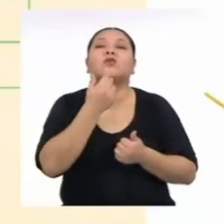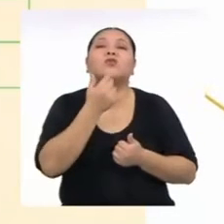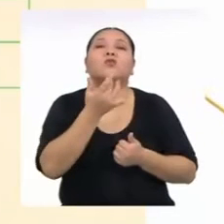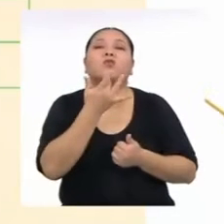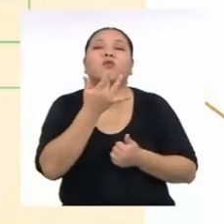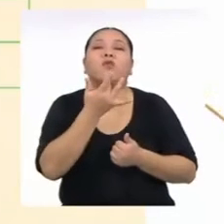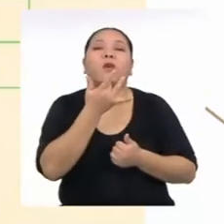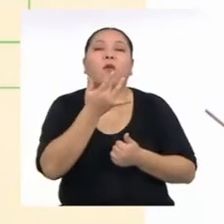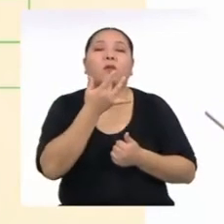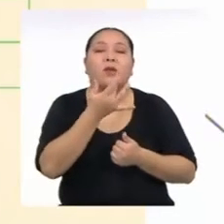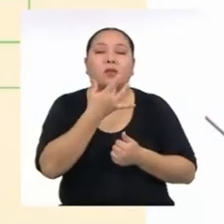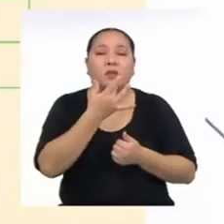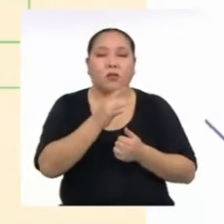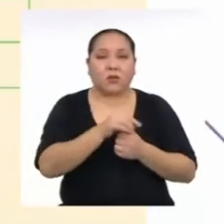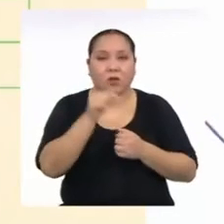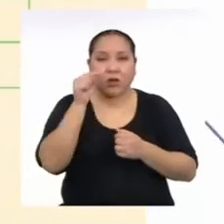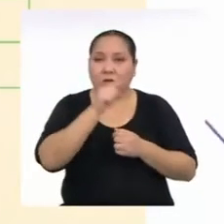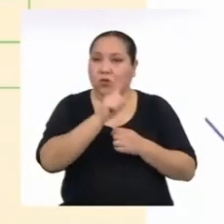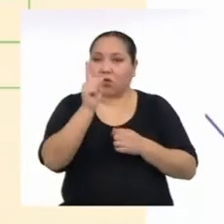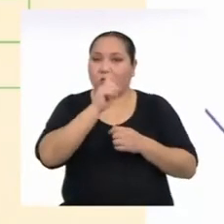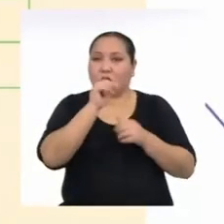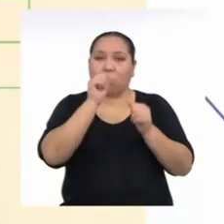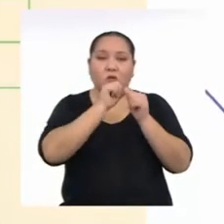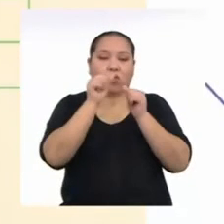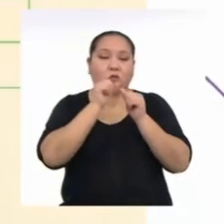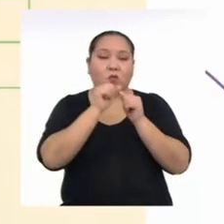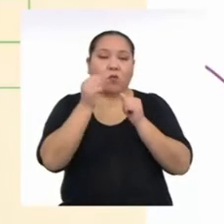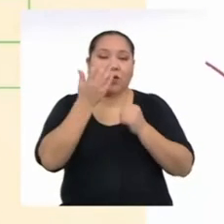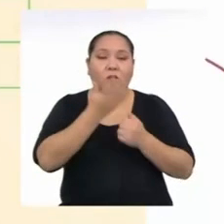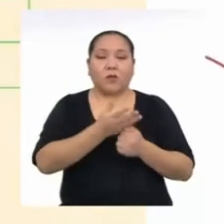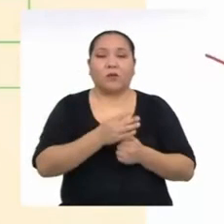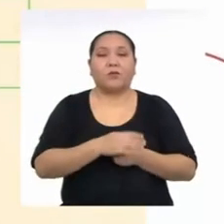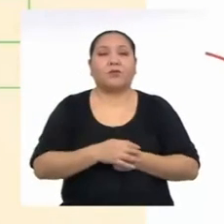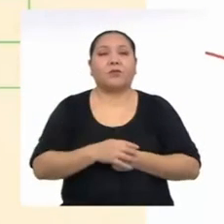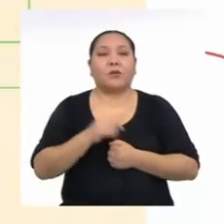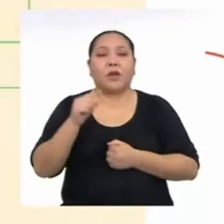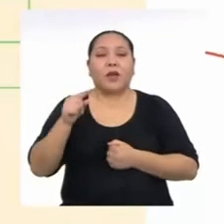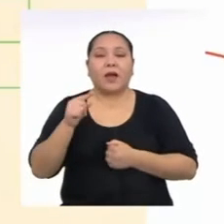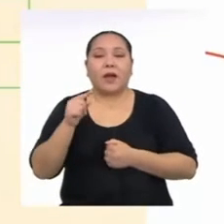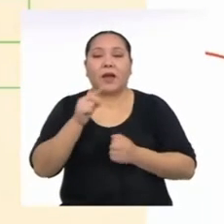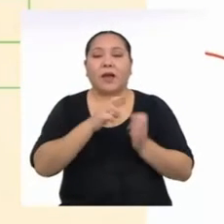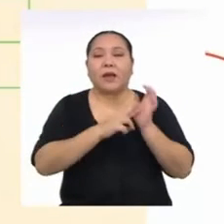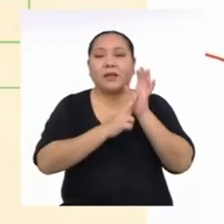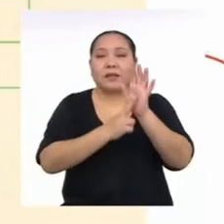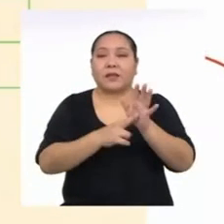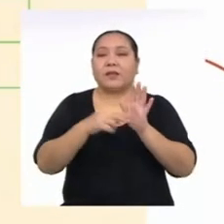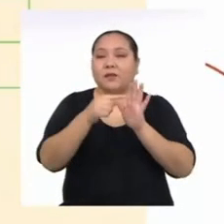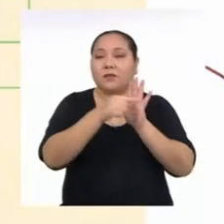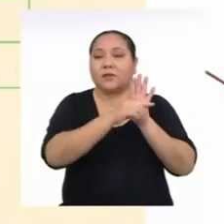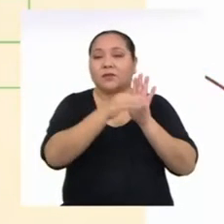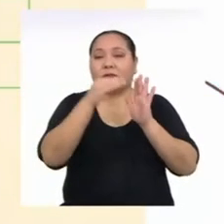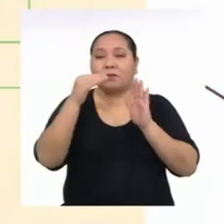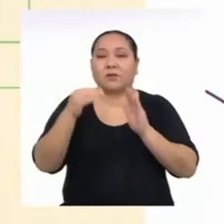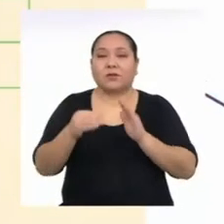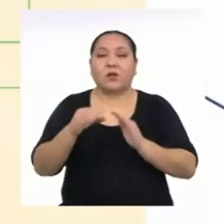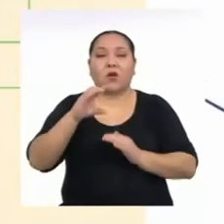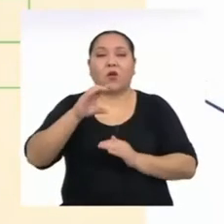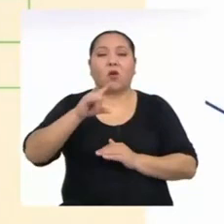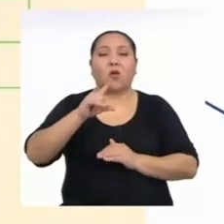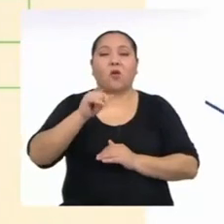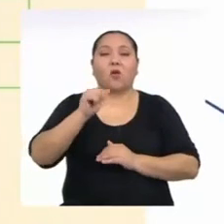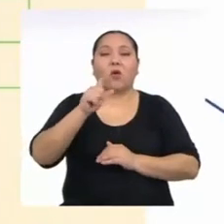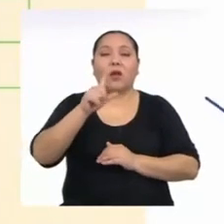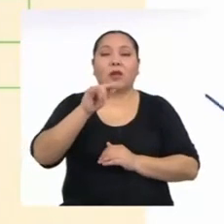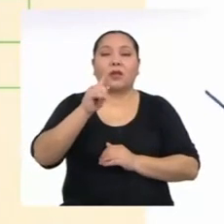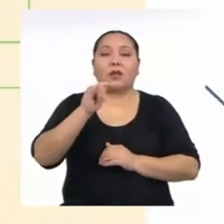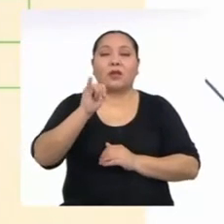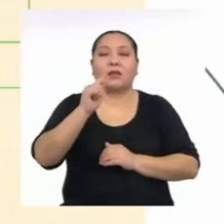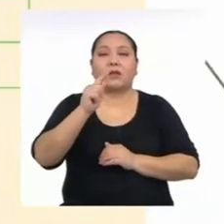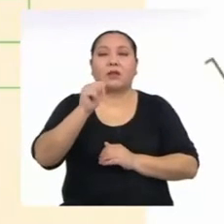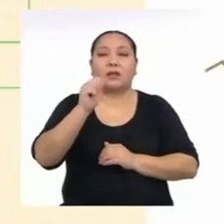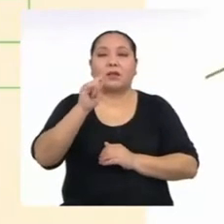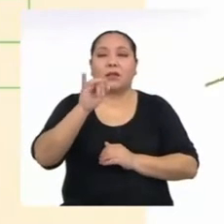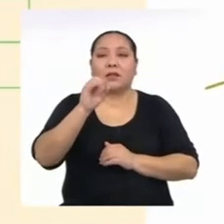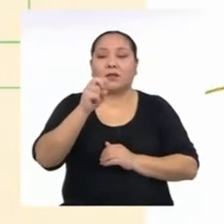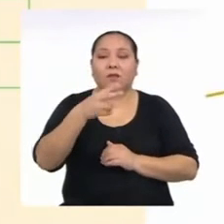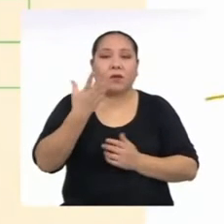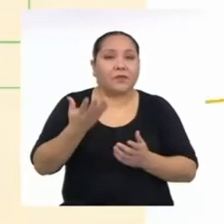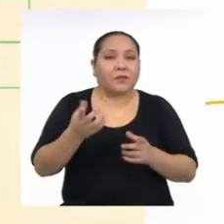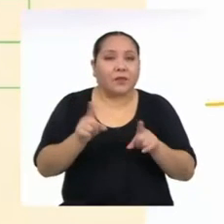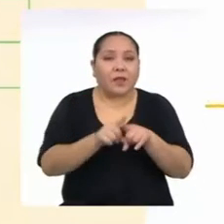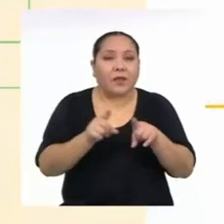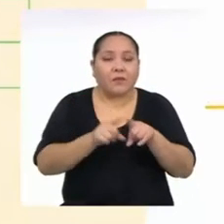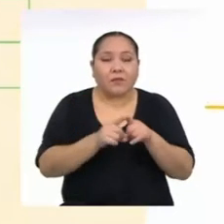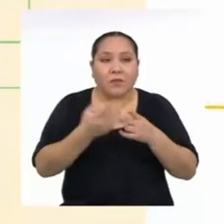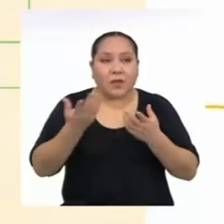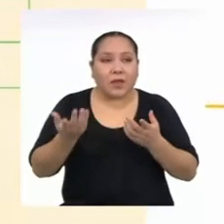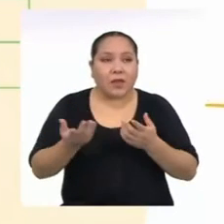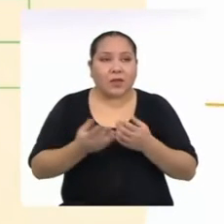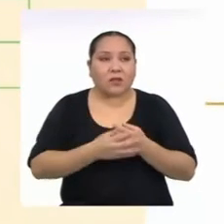tanto son valores no numéricos. Entonces estamos refiriéndonos a una variable cualitativa. De igual manera